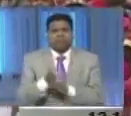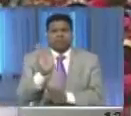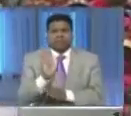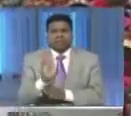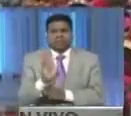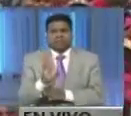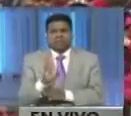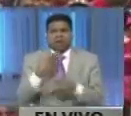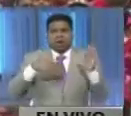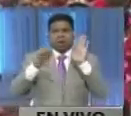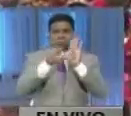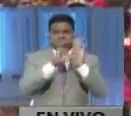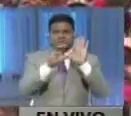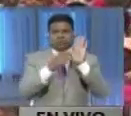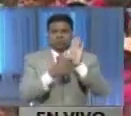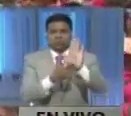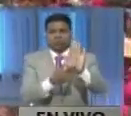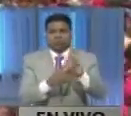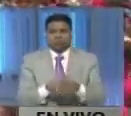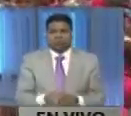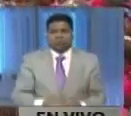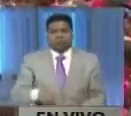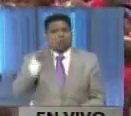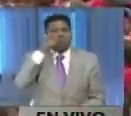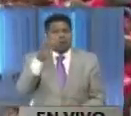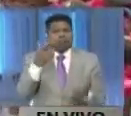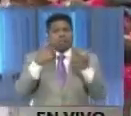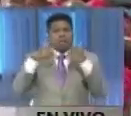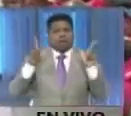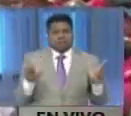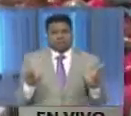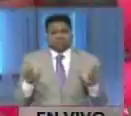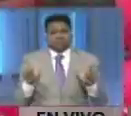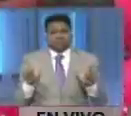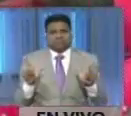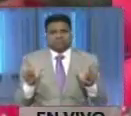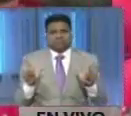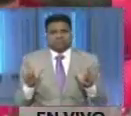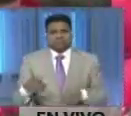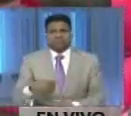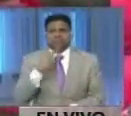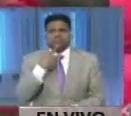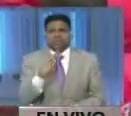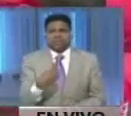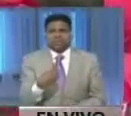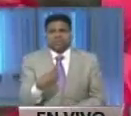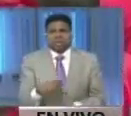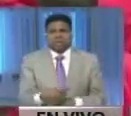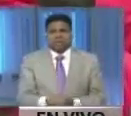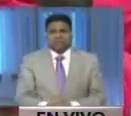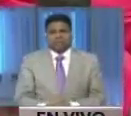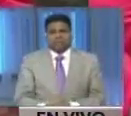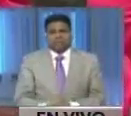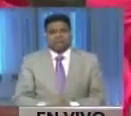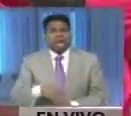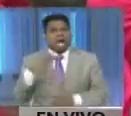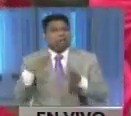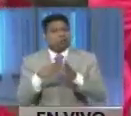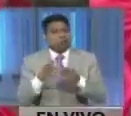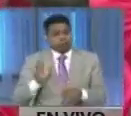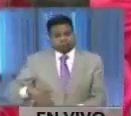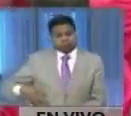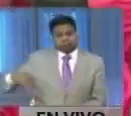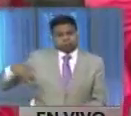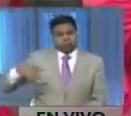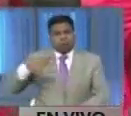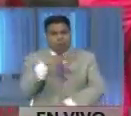constitución. Un pueblo libre y soberano le dirá a la burguesía: señores de la